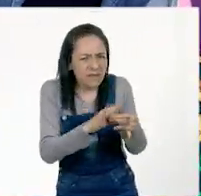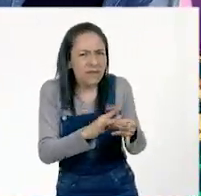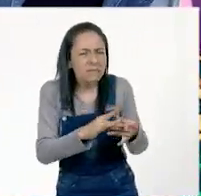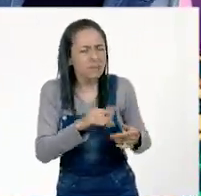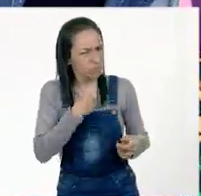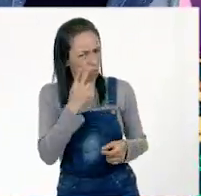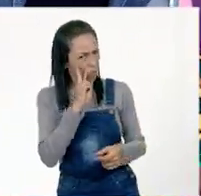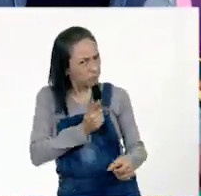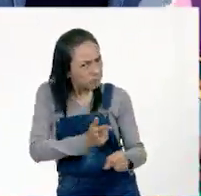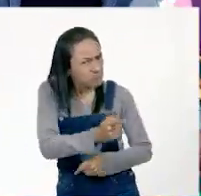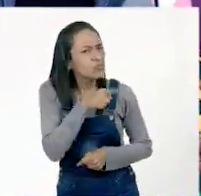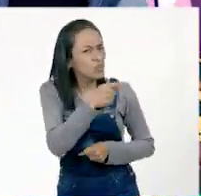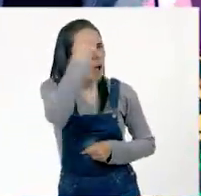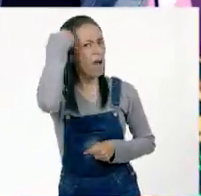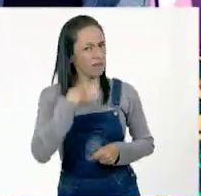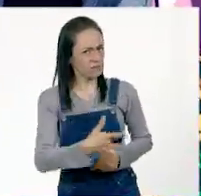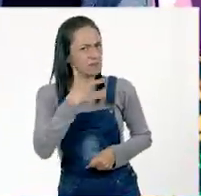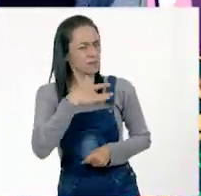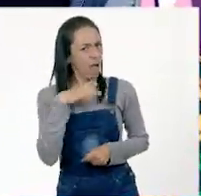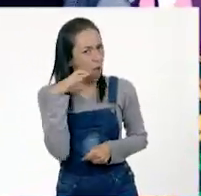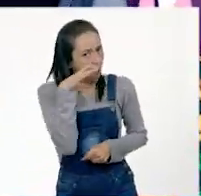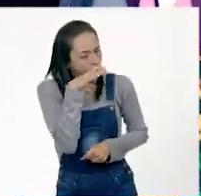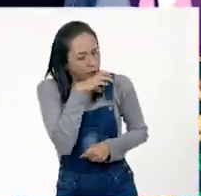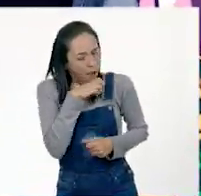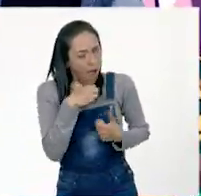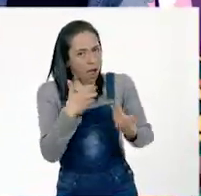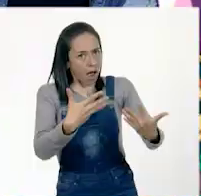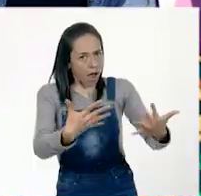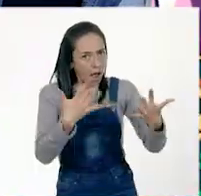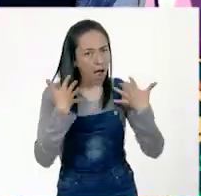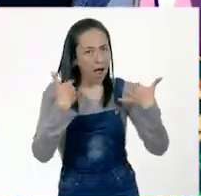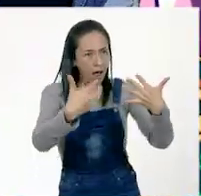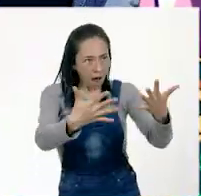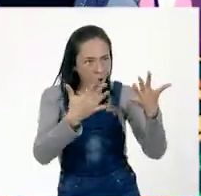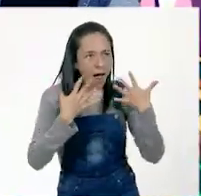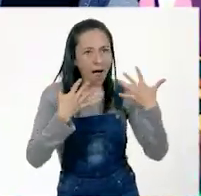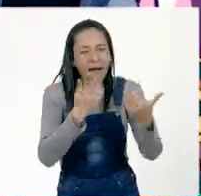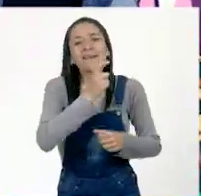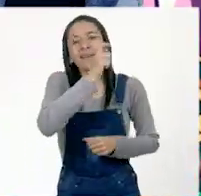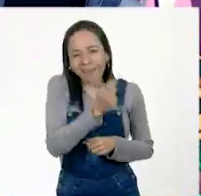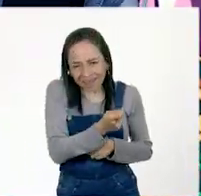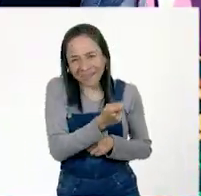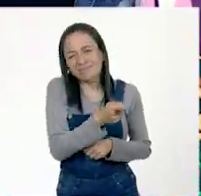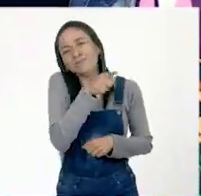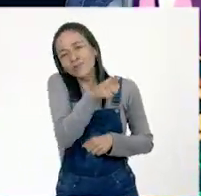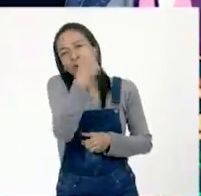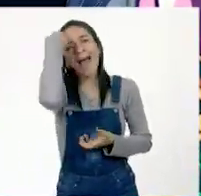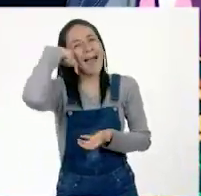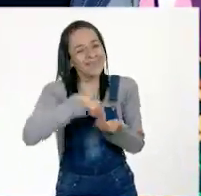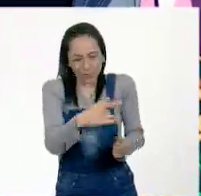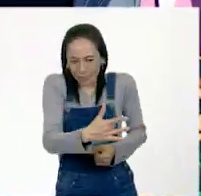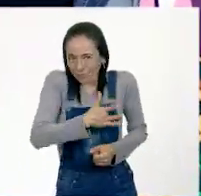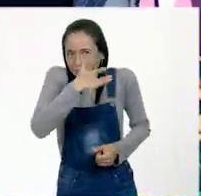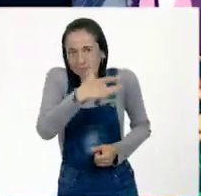mucho calor. Eso es parte de que estás viviendo varias emociones.